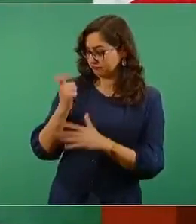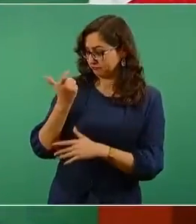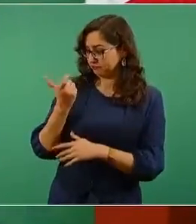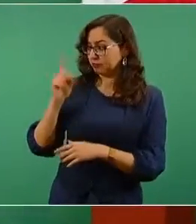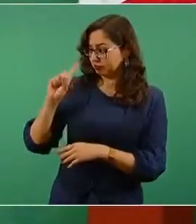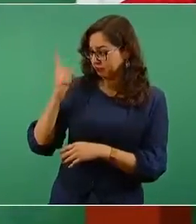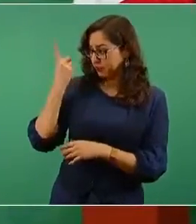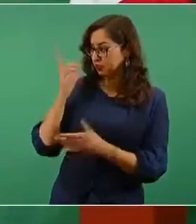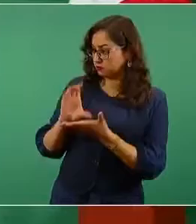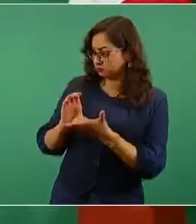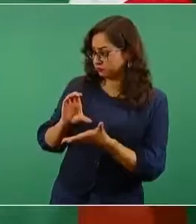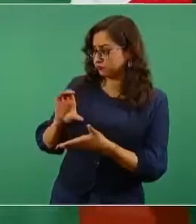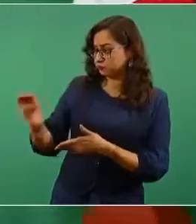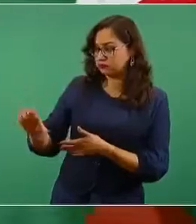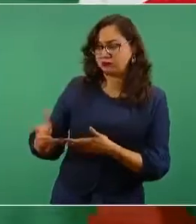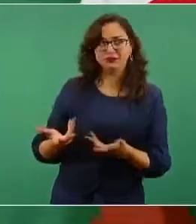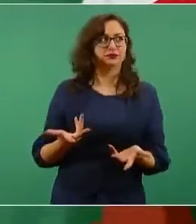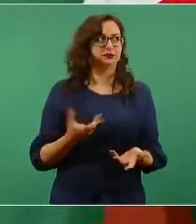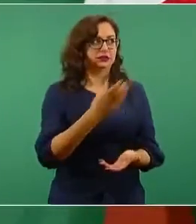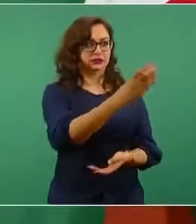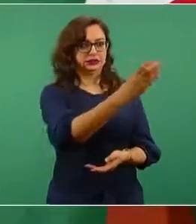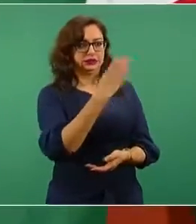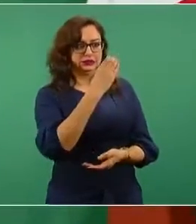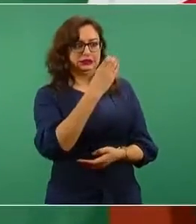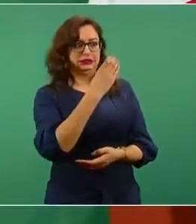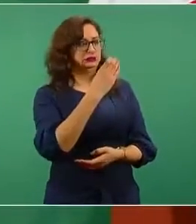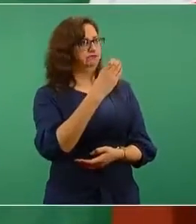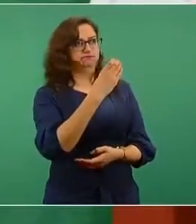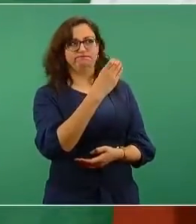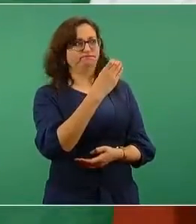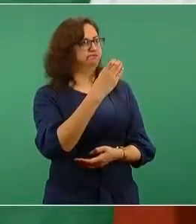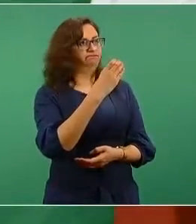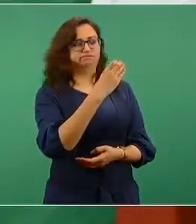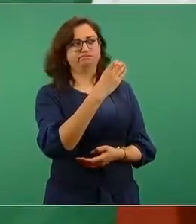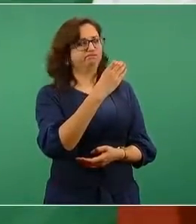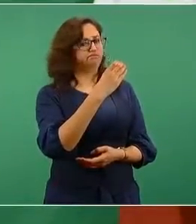ofreciendo dinero, pero no se puede recibir.